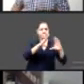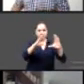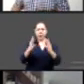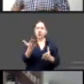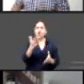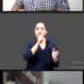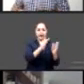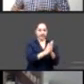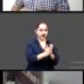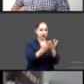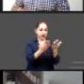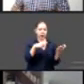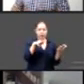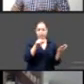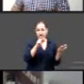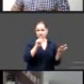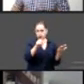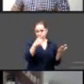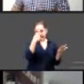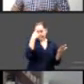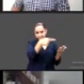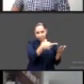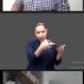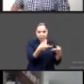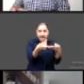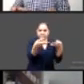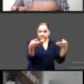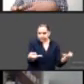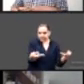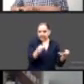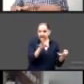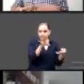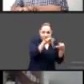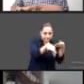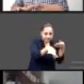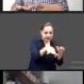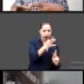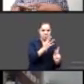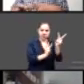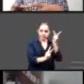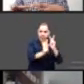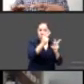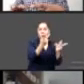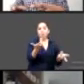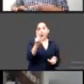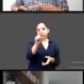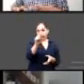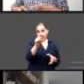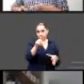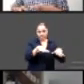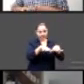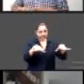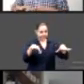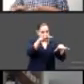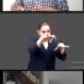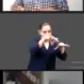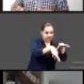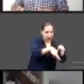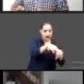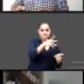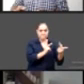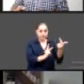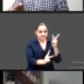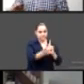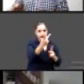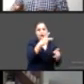acuaponía, de plantas endémicas de la región. Y se fue así, como fuimos creando, fuimos partiendo con redes juveniles,